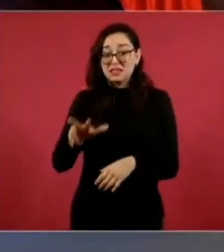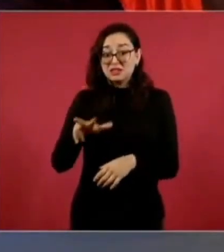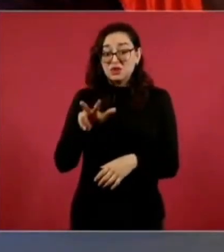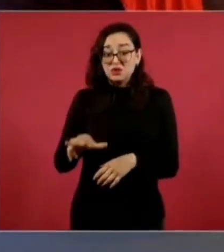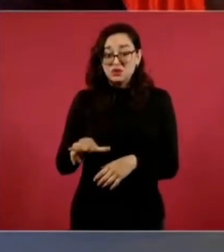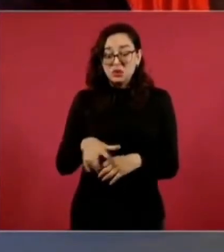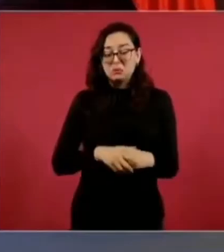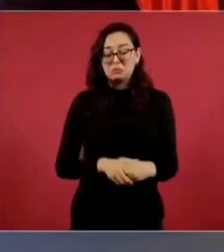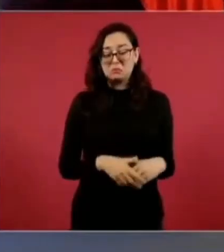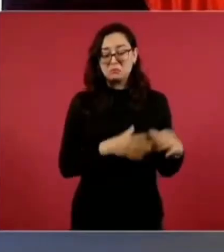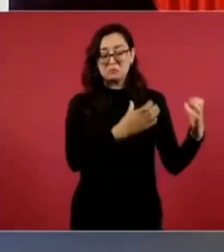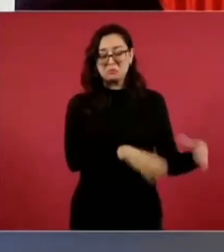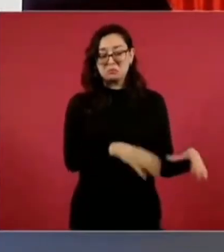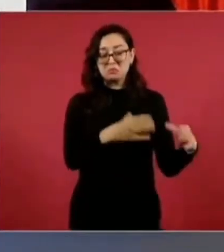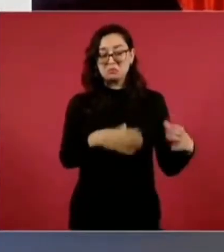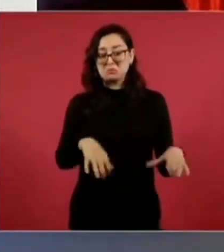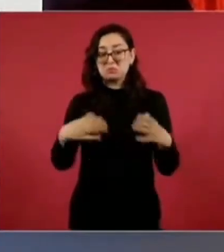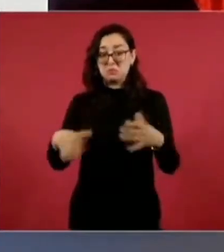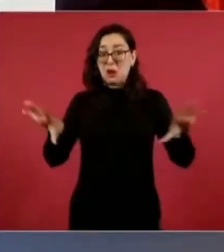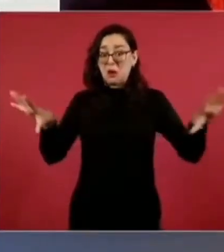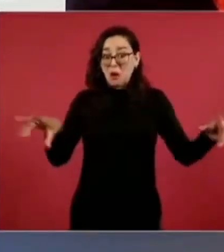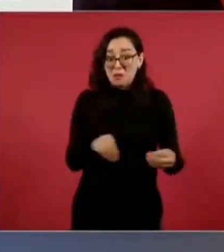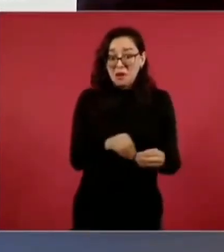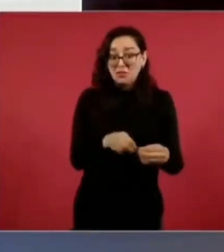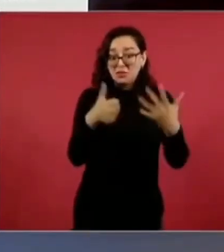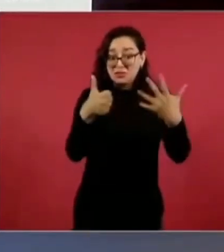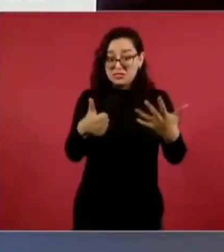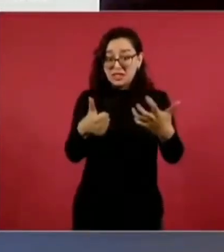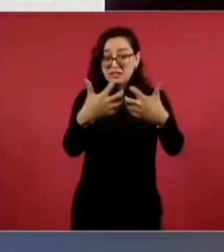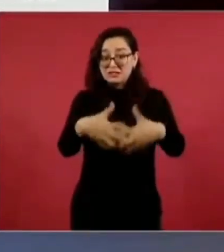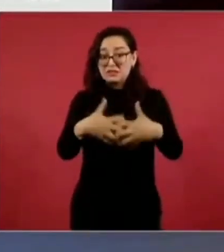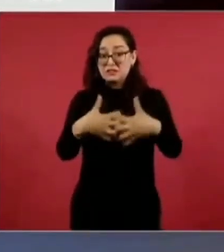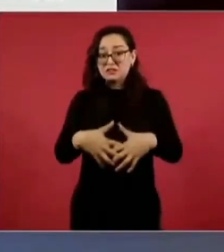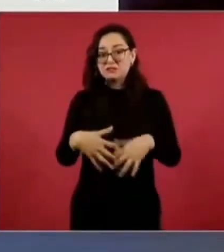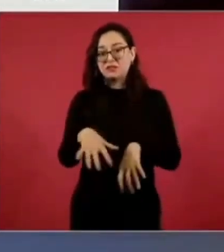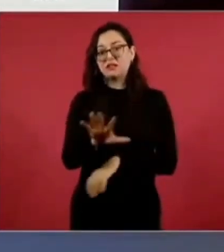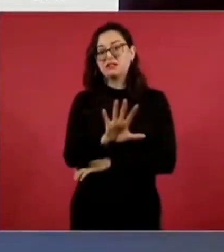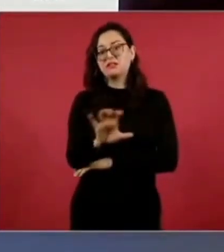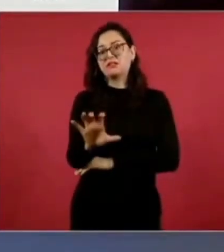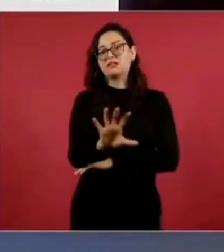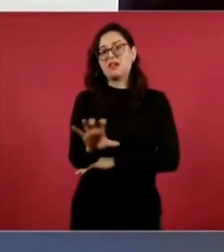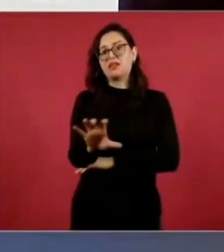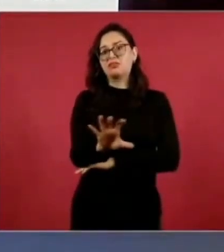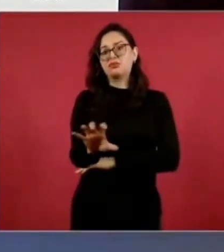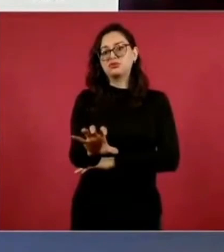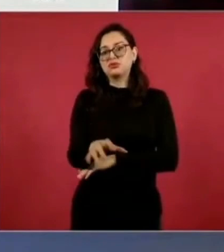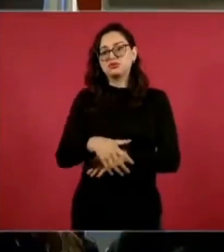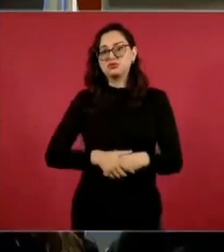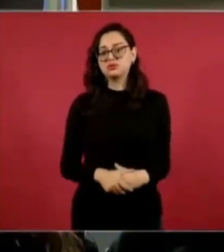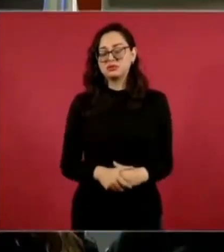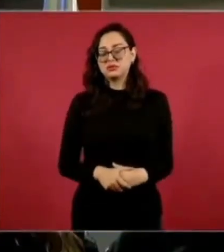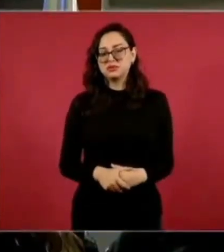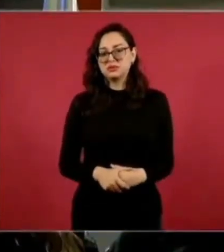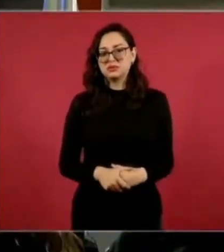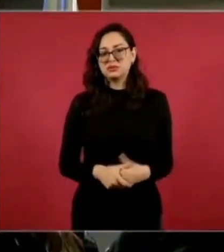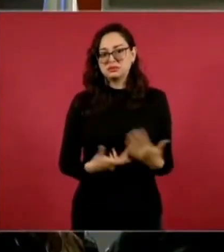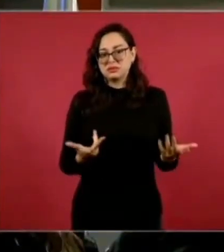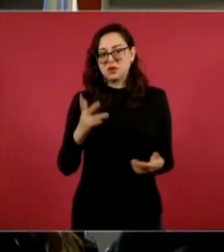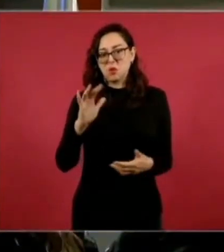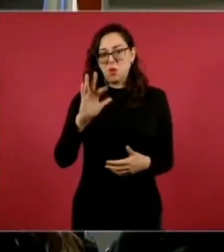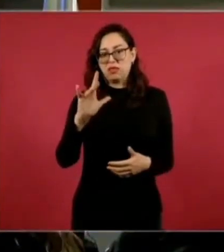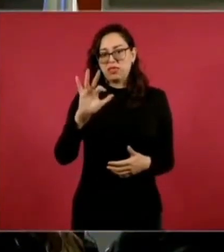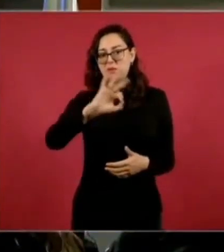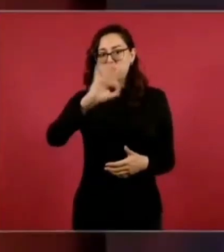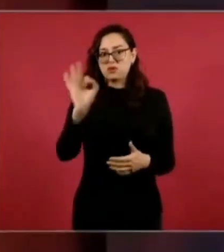barriles solo se procesaban en las 6 refinerías, que es menos de la mitad de lo de 2013.